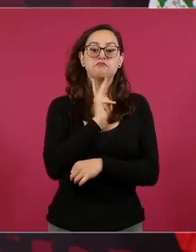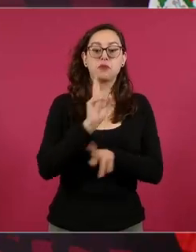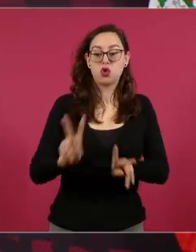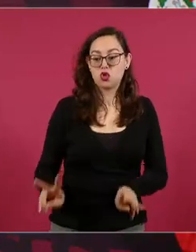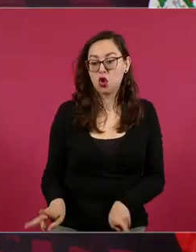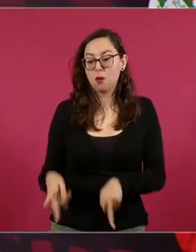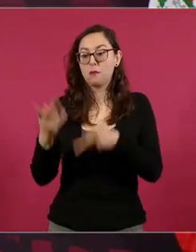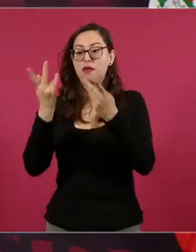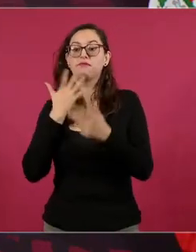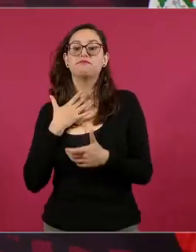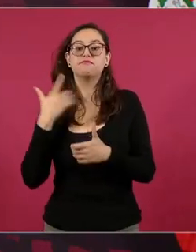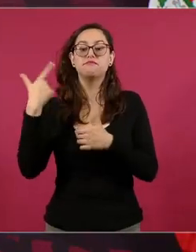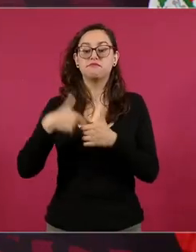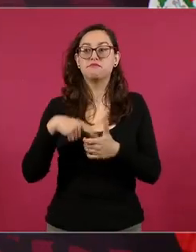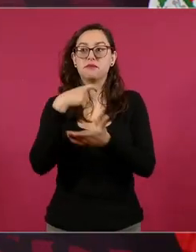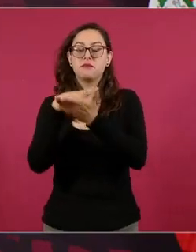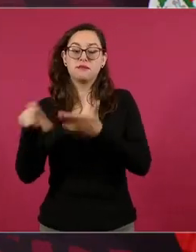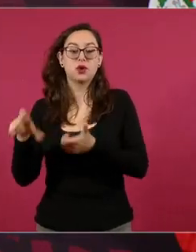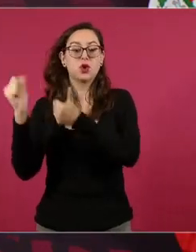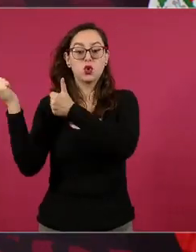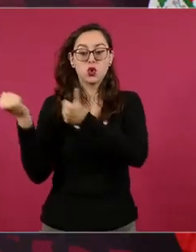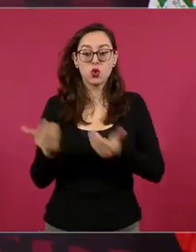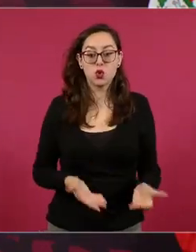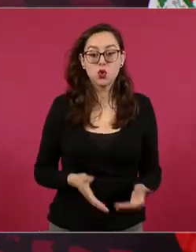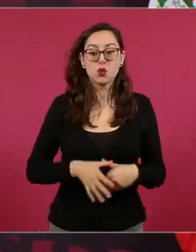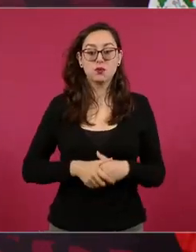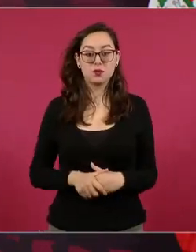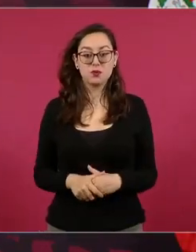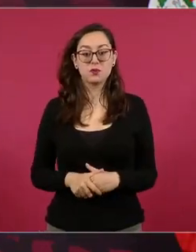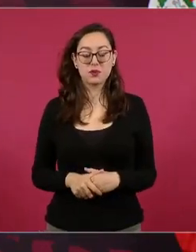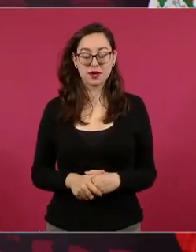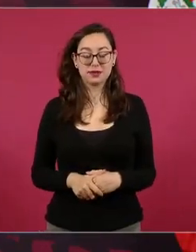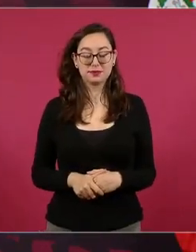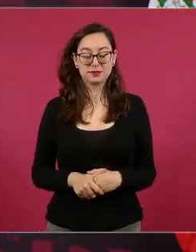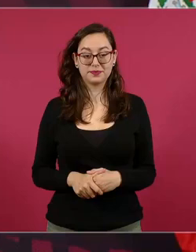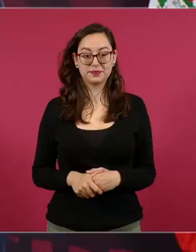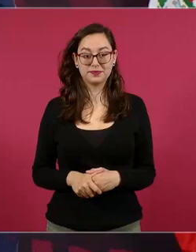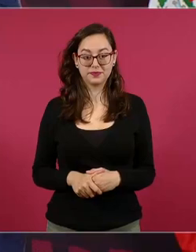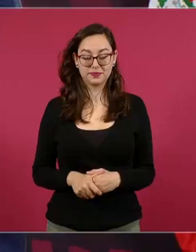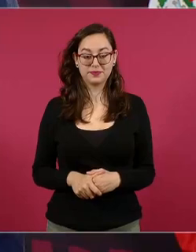Y hasta la fórmula que tenían para